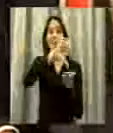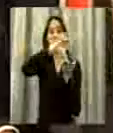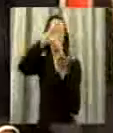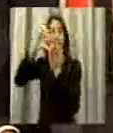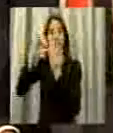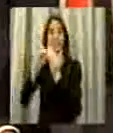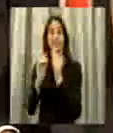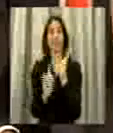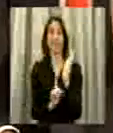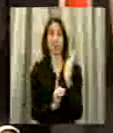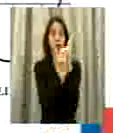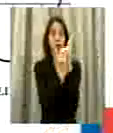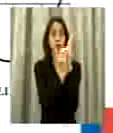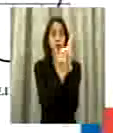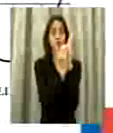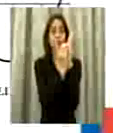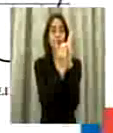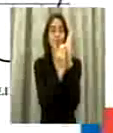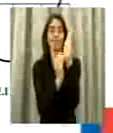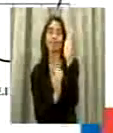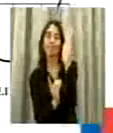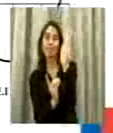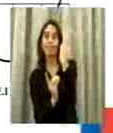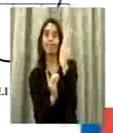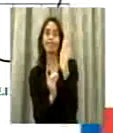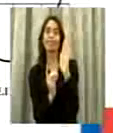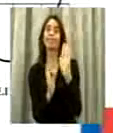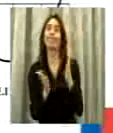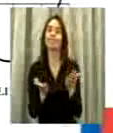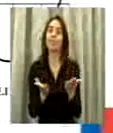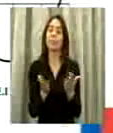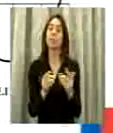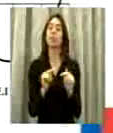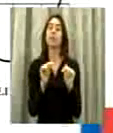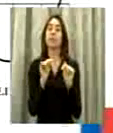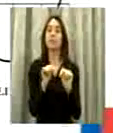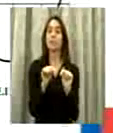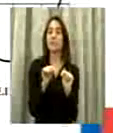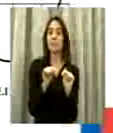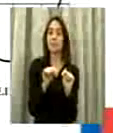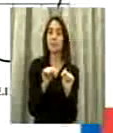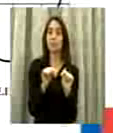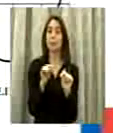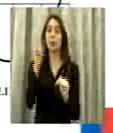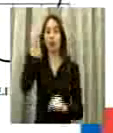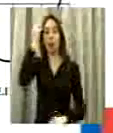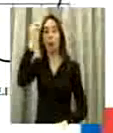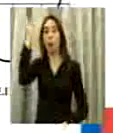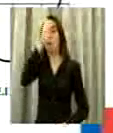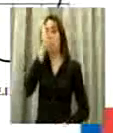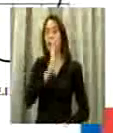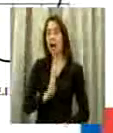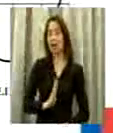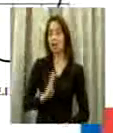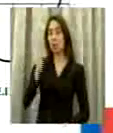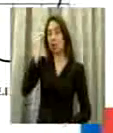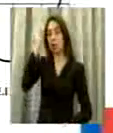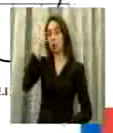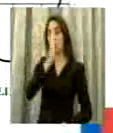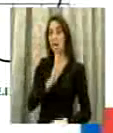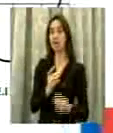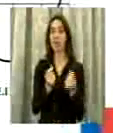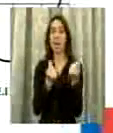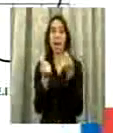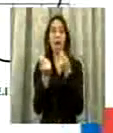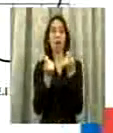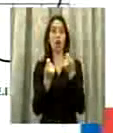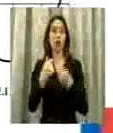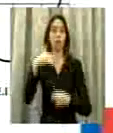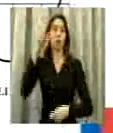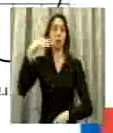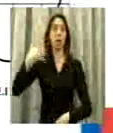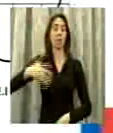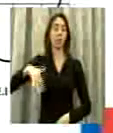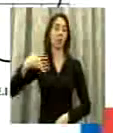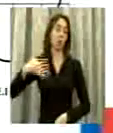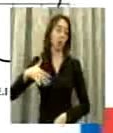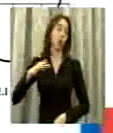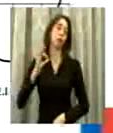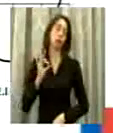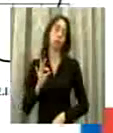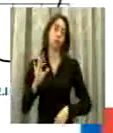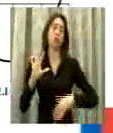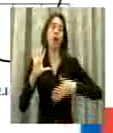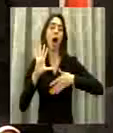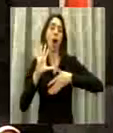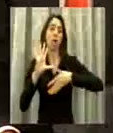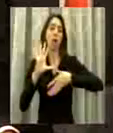países emergentes. Desaceleración que, en el caso de Brasil, una economía la más importante lejos